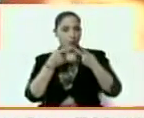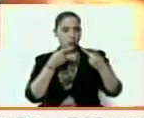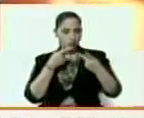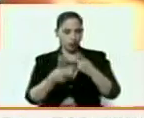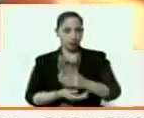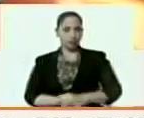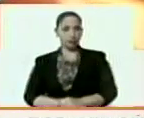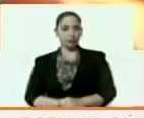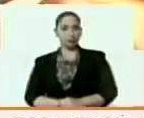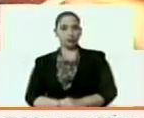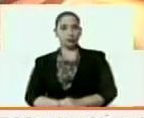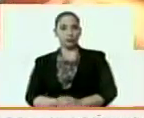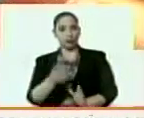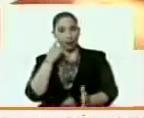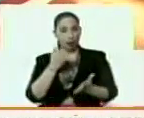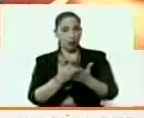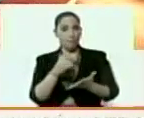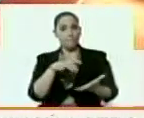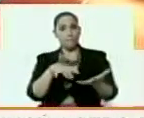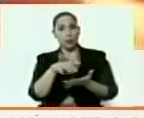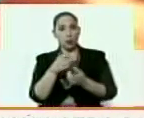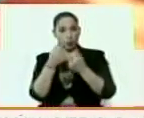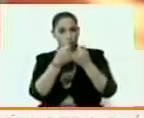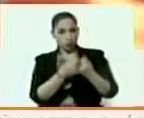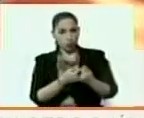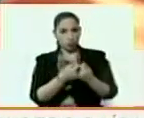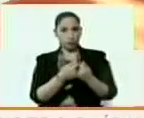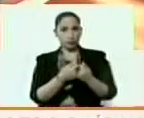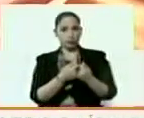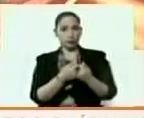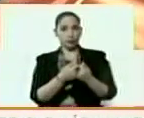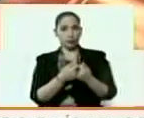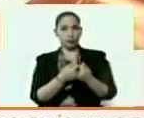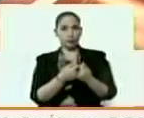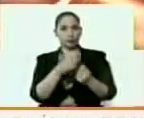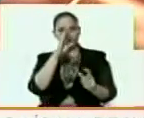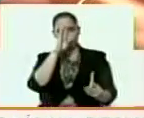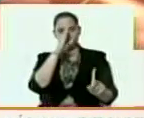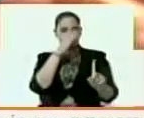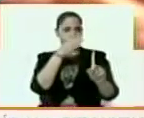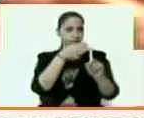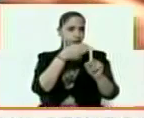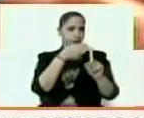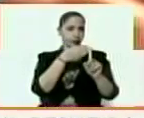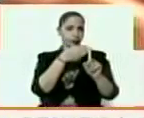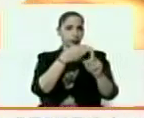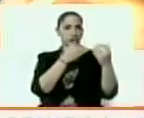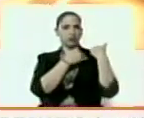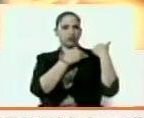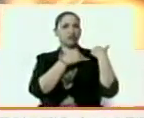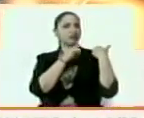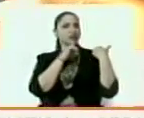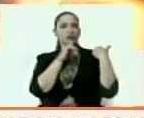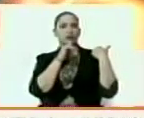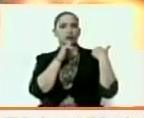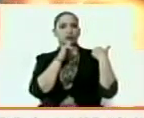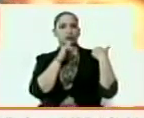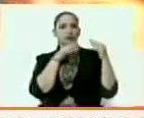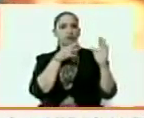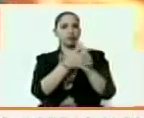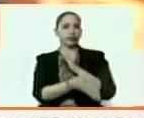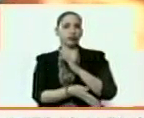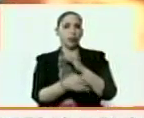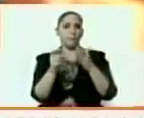Maripili. Fíjate, la situación económica ha estado directamente responsabilizado con el